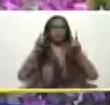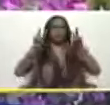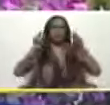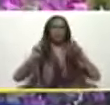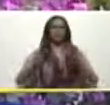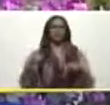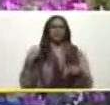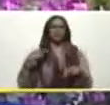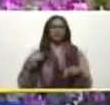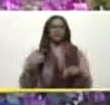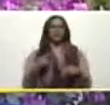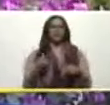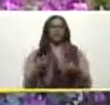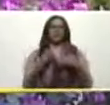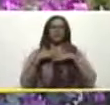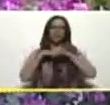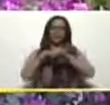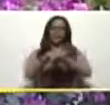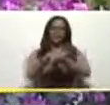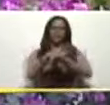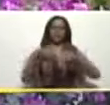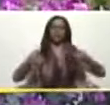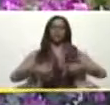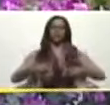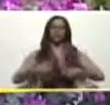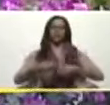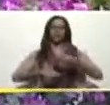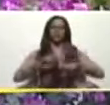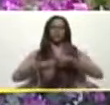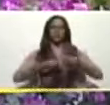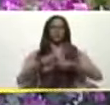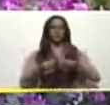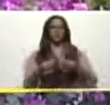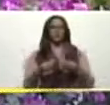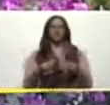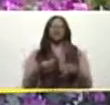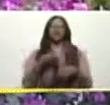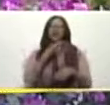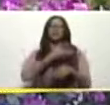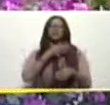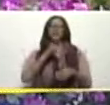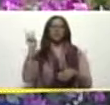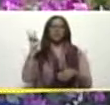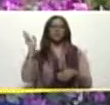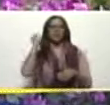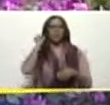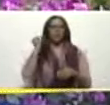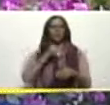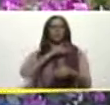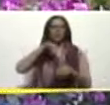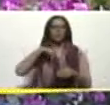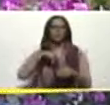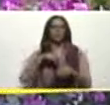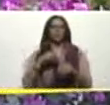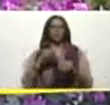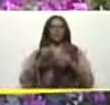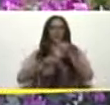que fusionarse con el esfuerzo que se está haciendo en la gran misión Venezuela Mujer para nosotros ir